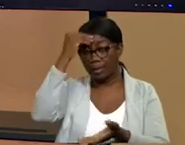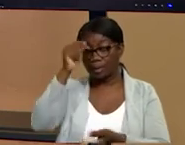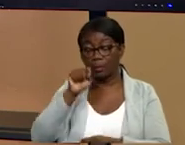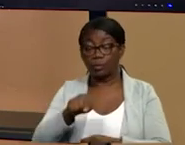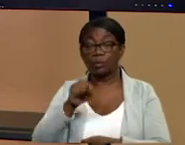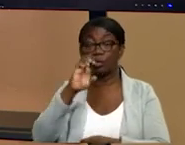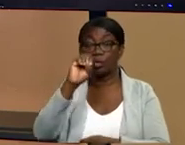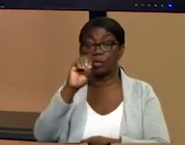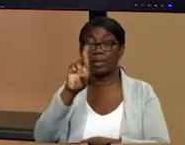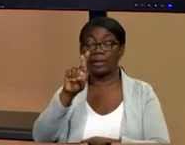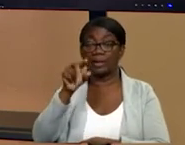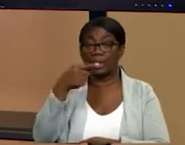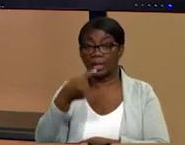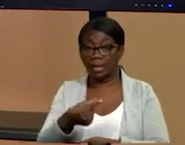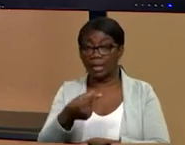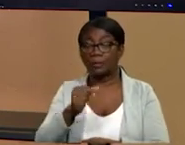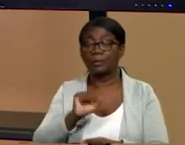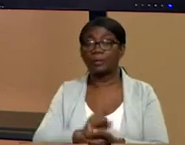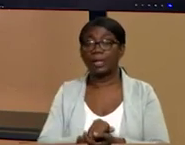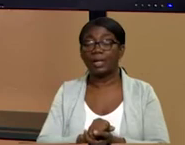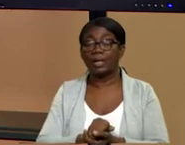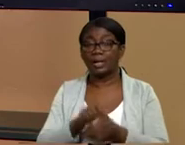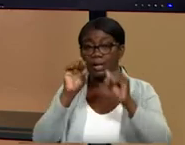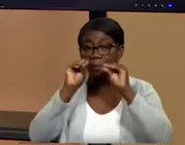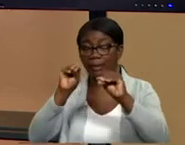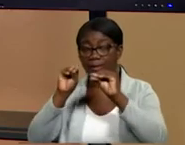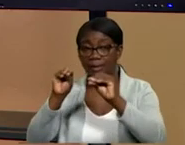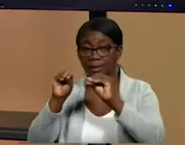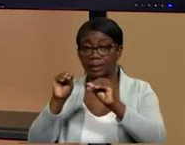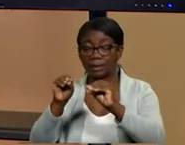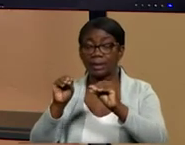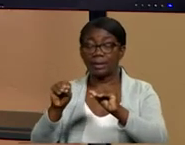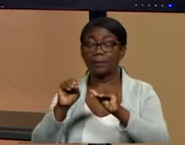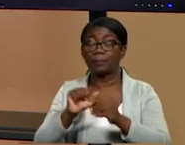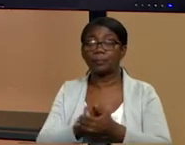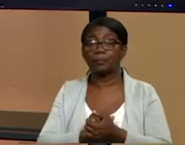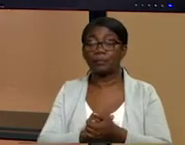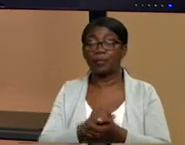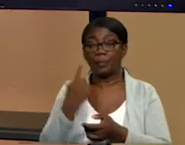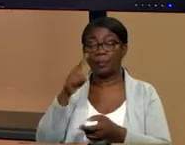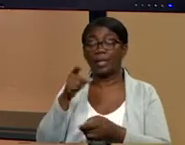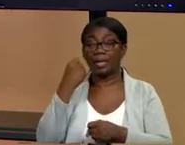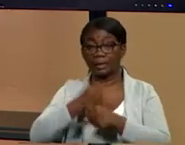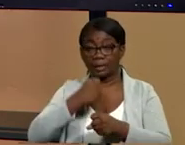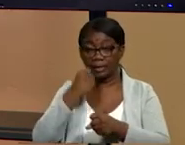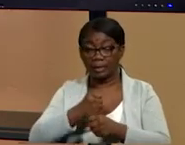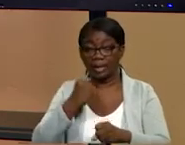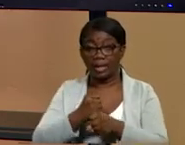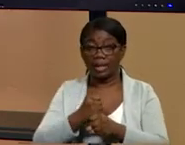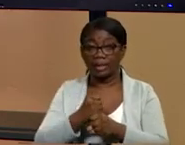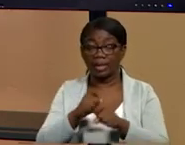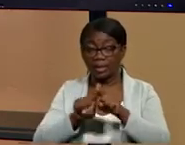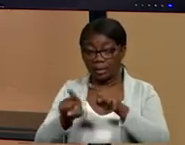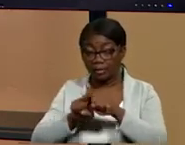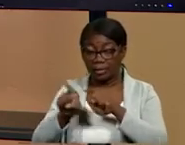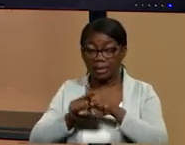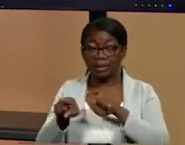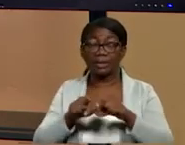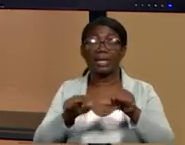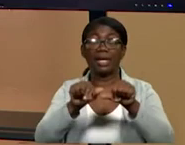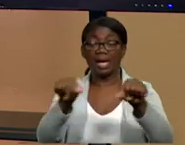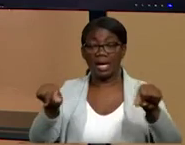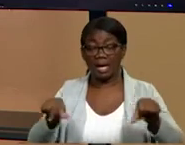contraseña, ¿verdad? Accedan, hay muchos cursos, muchas áreas en la cual, dentro